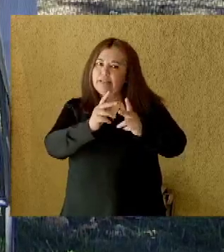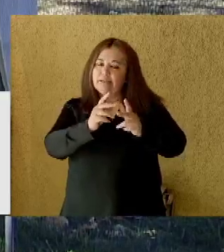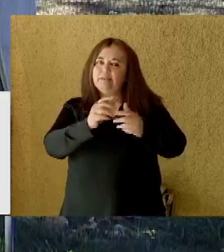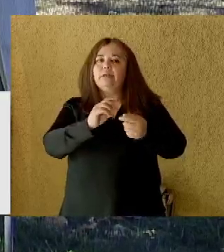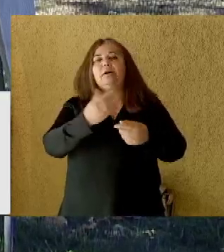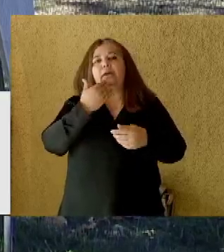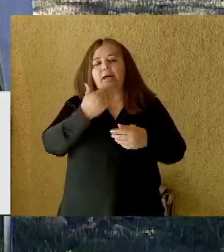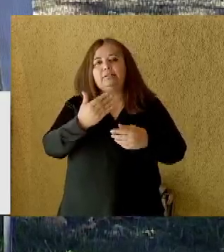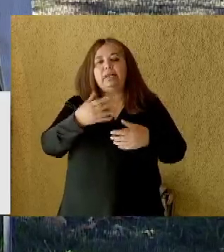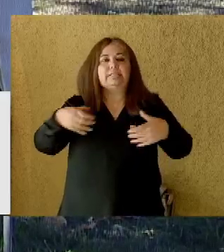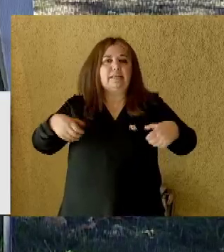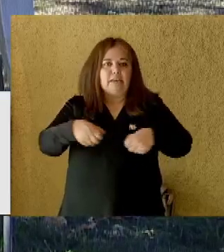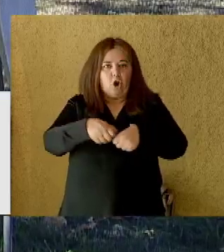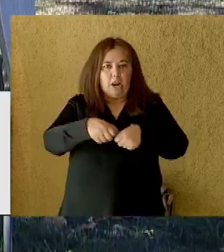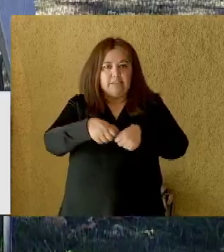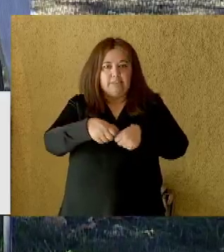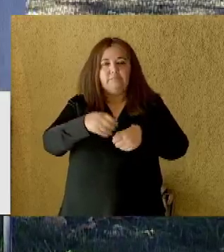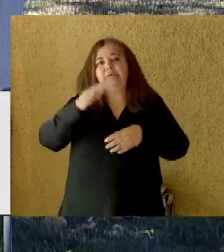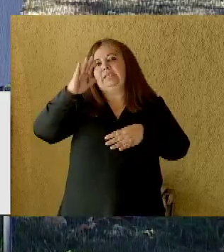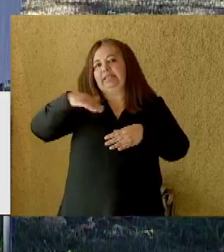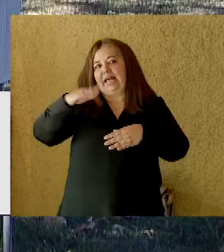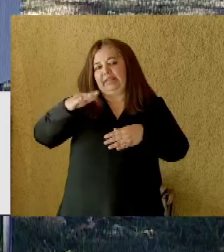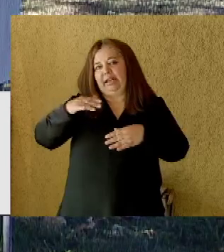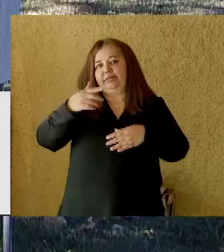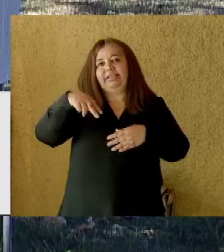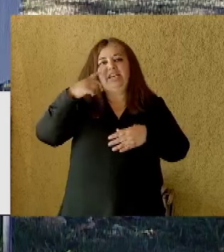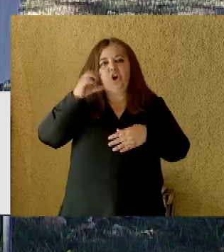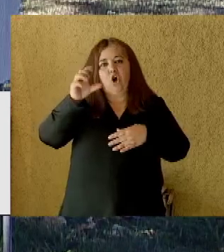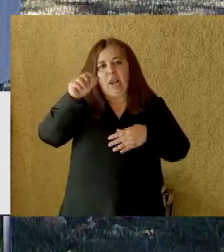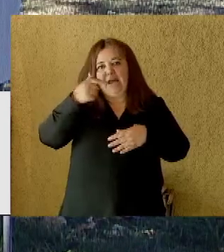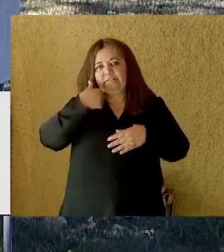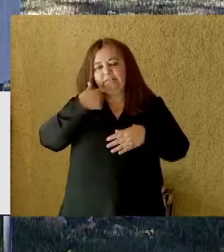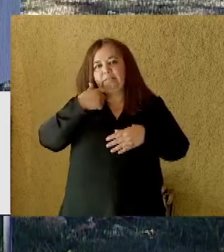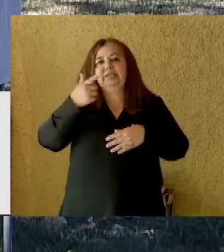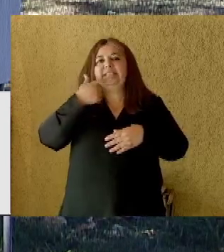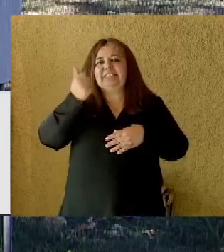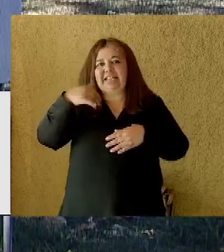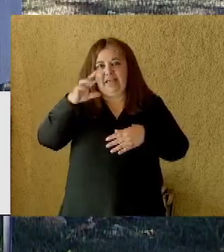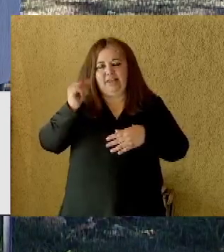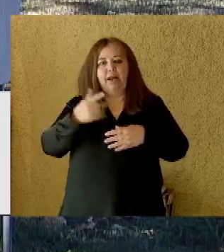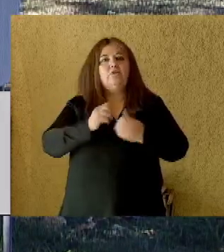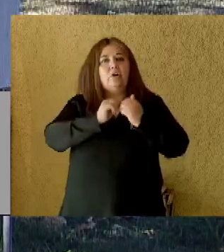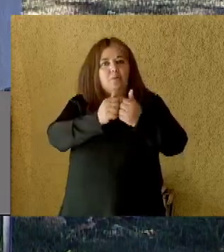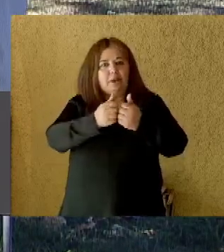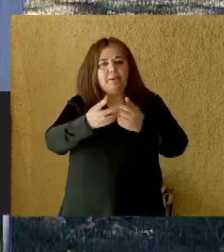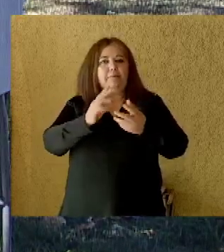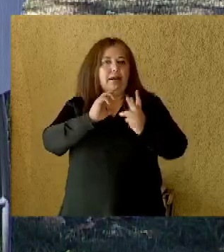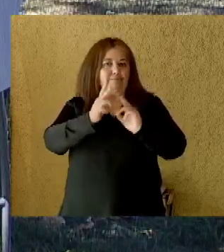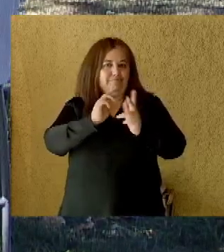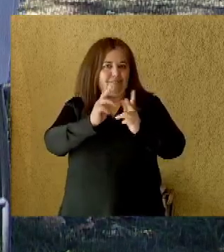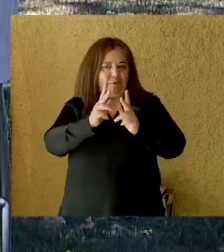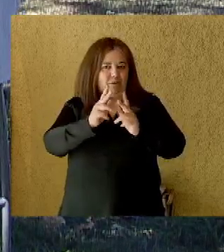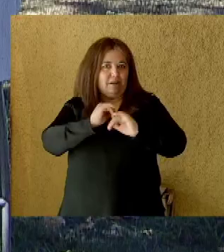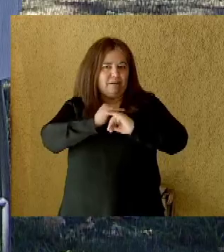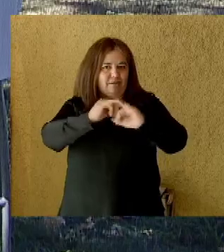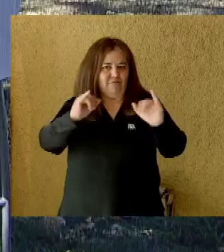gracias a Nicolás Reinaga y a Sandra Capdevila. Ellos dos son los que nos están acompañando justamente en toda esta transmisión. Bien, nos vamos a quedar compartiendo